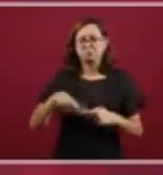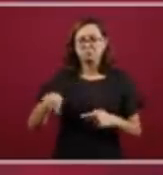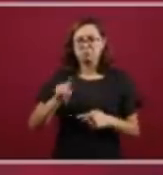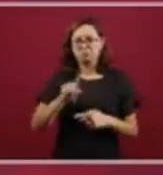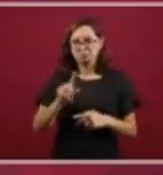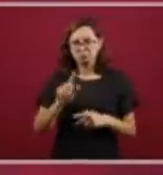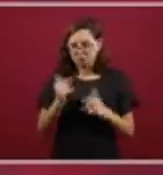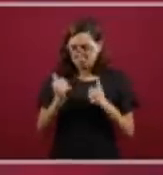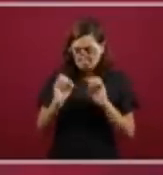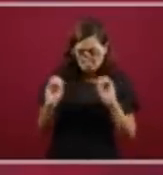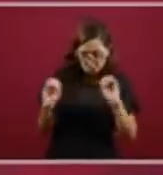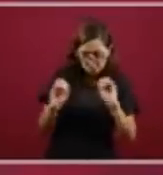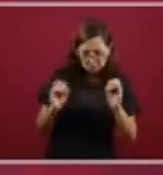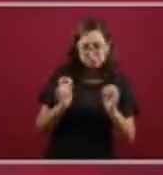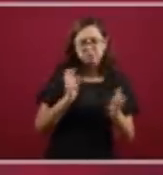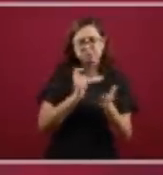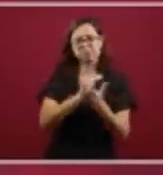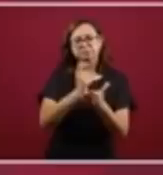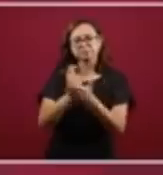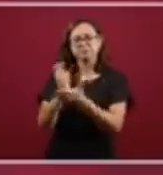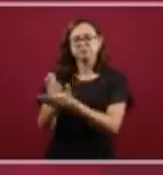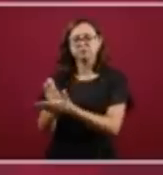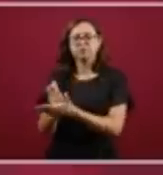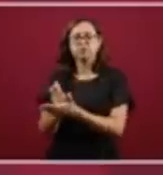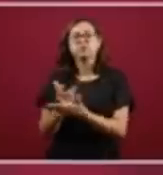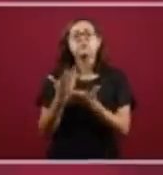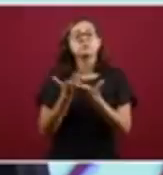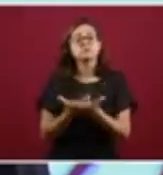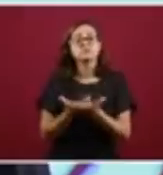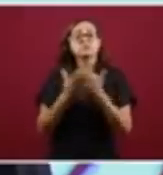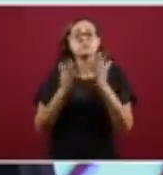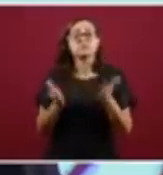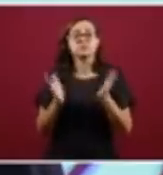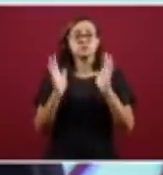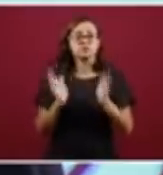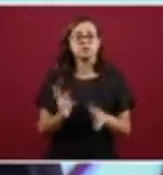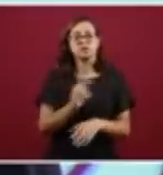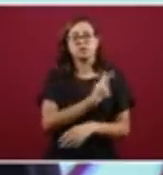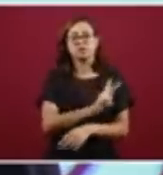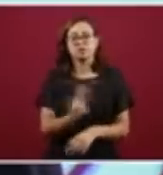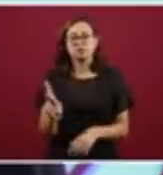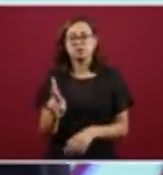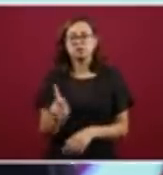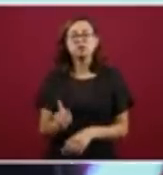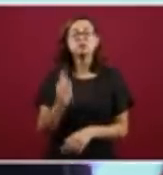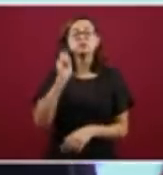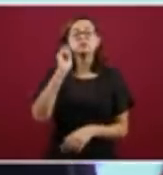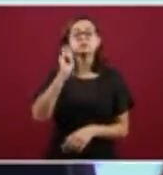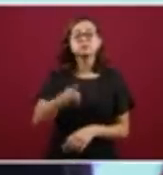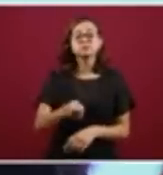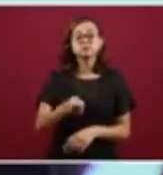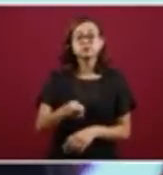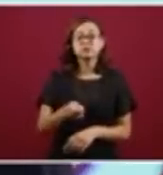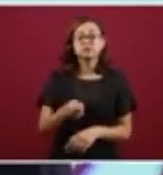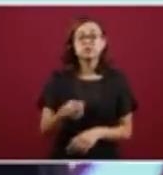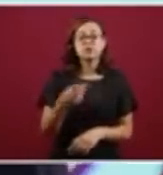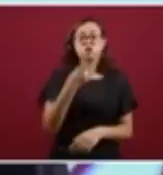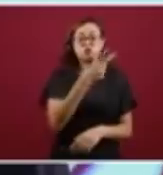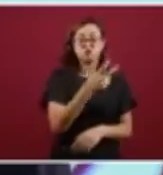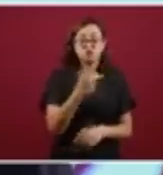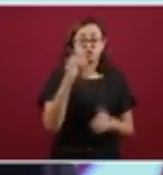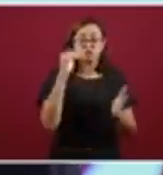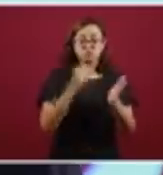pensión del ISSSTE y del IMSS. Pero hoy es universal. Eso significa que alrededor de 200